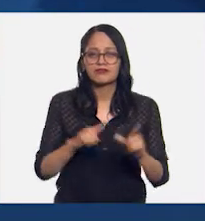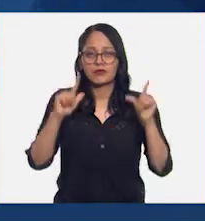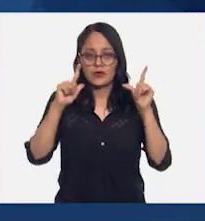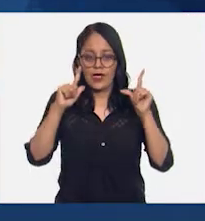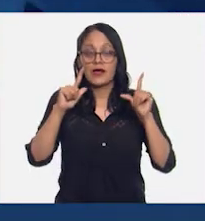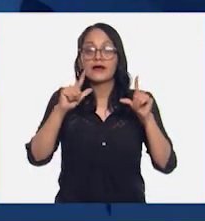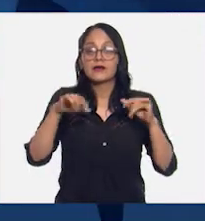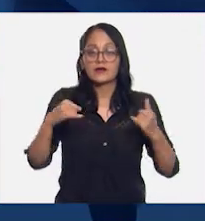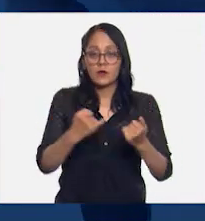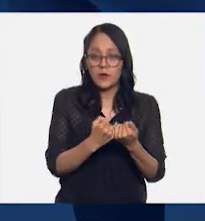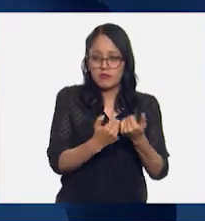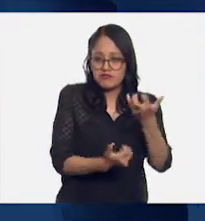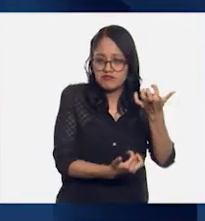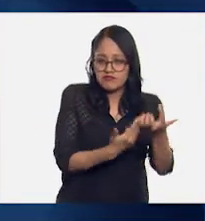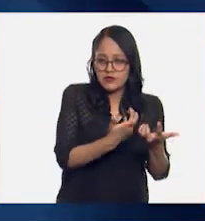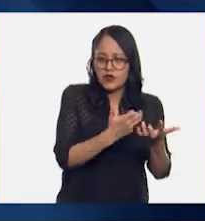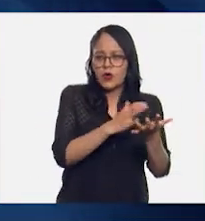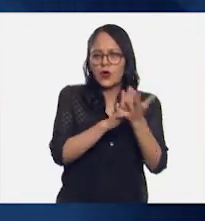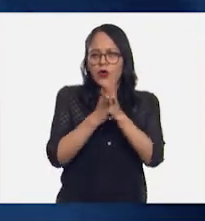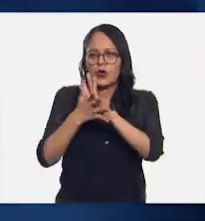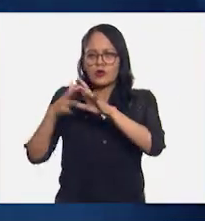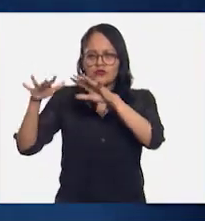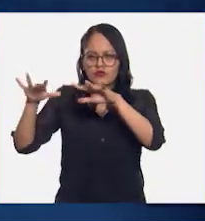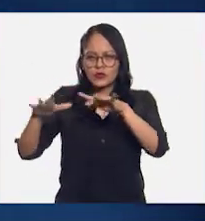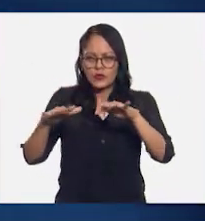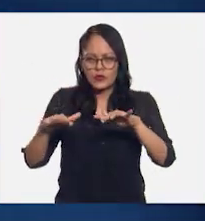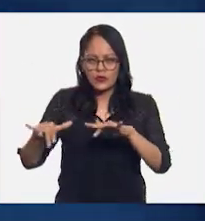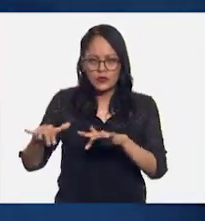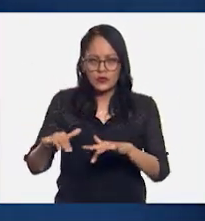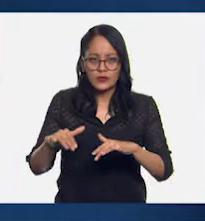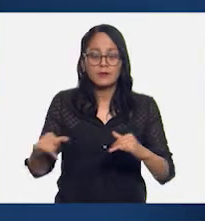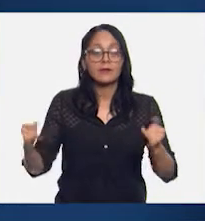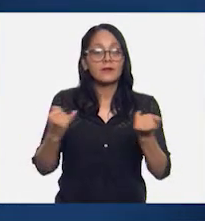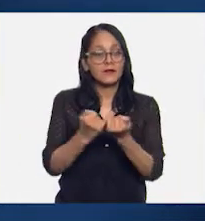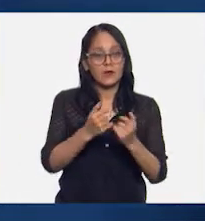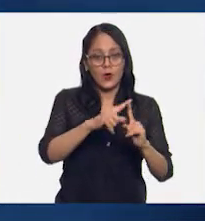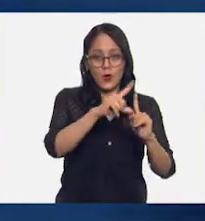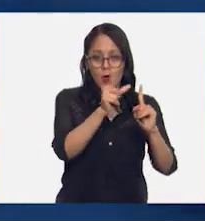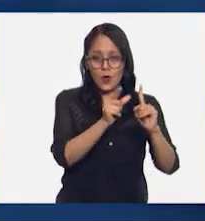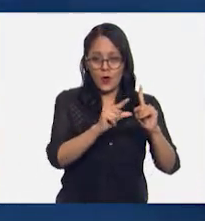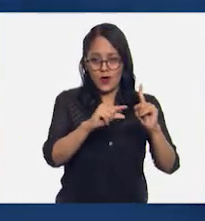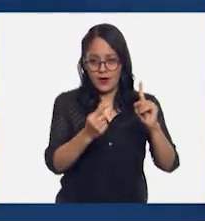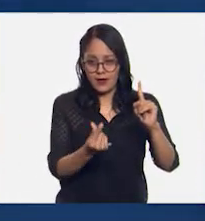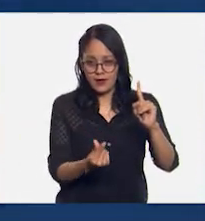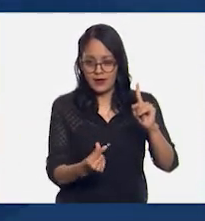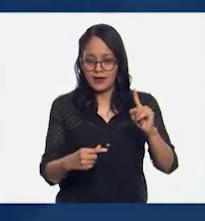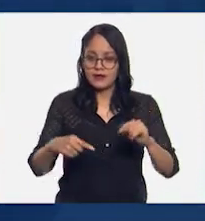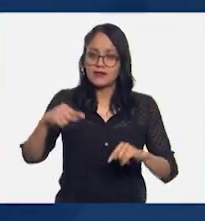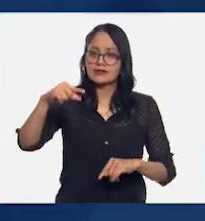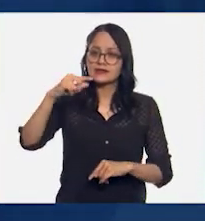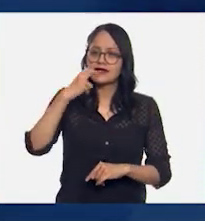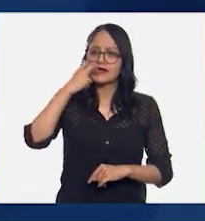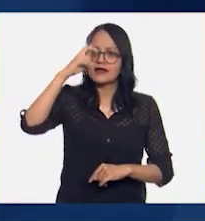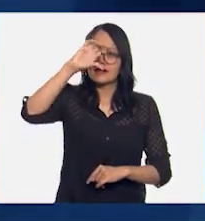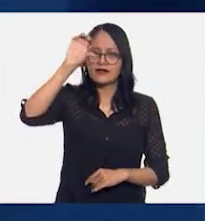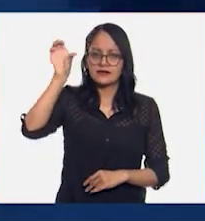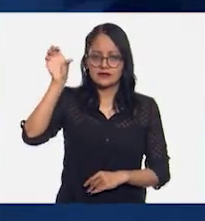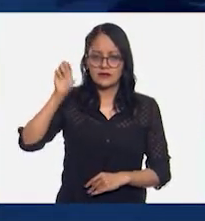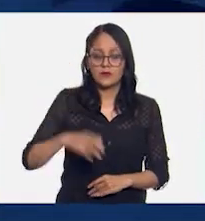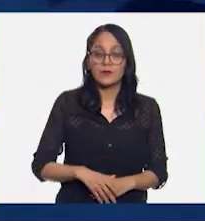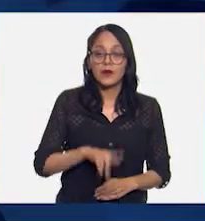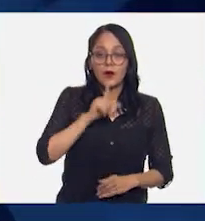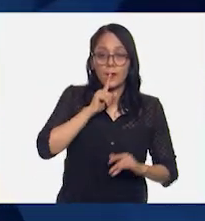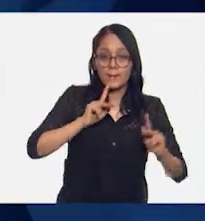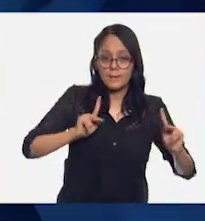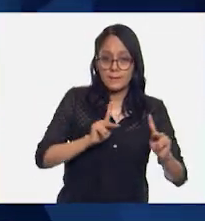en llamarada o en rocío. Hoja que cae o grito en el cielo. Un pájaro tan claro de alimento.